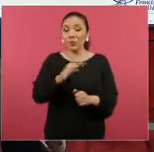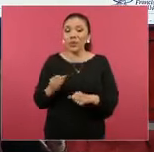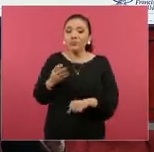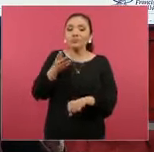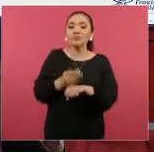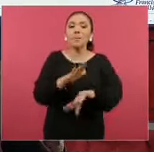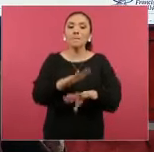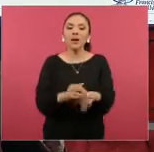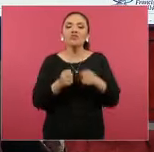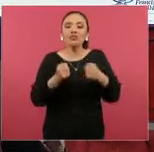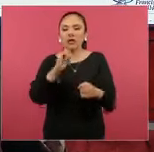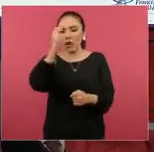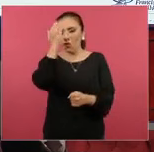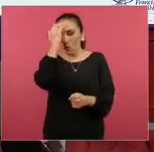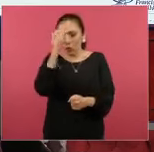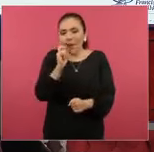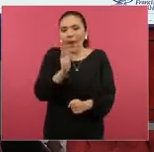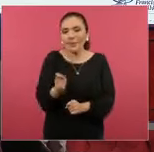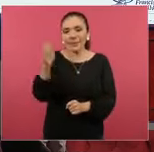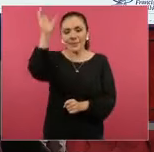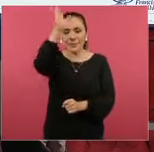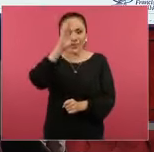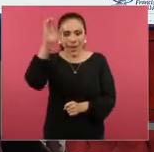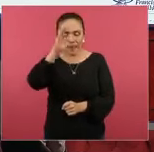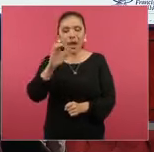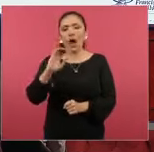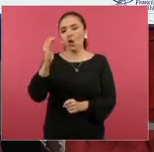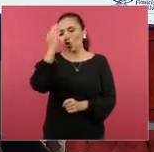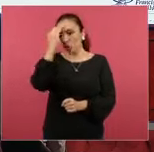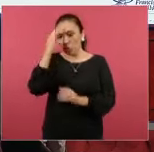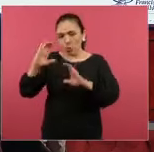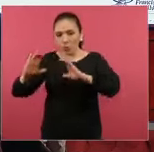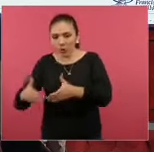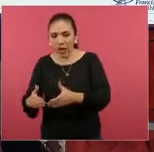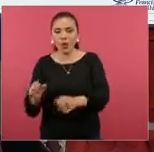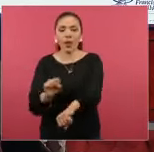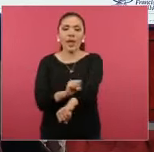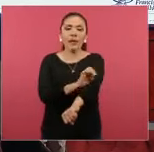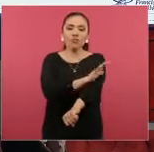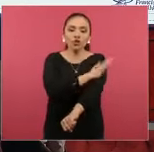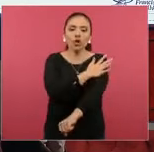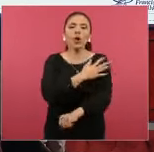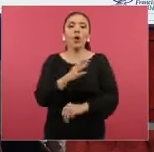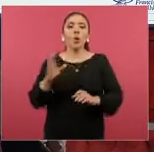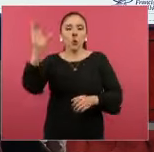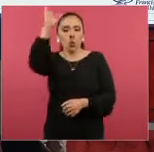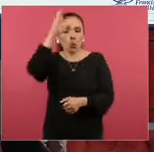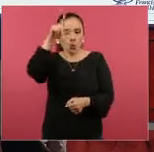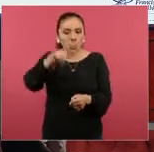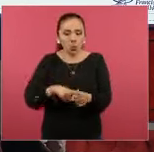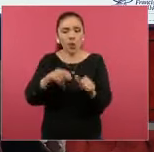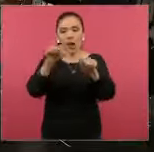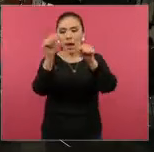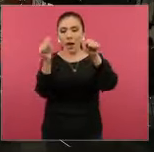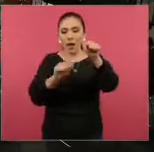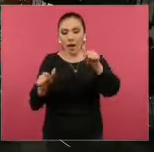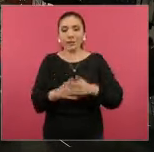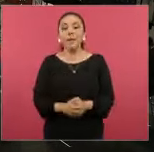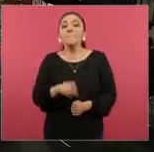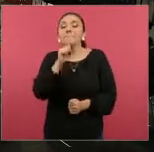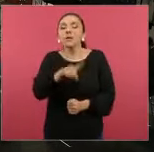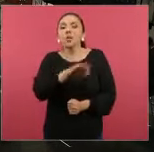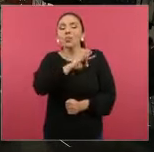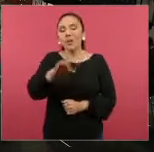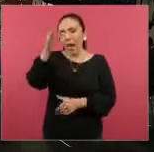el conocimiento sobre las ciencias, los saberes comunitarios, las emociones, el arte y la cultura. Vamos a aprender a